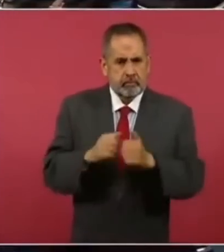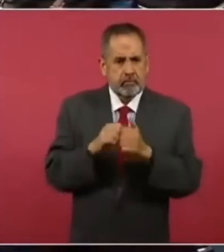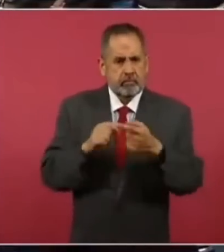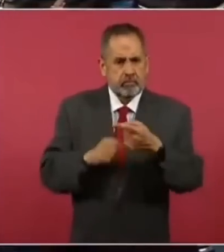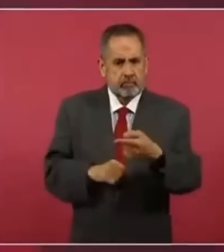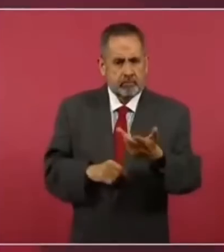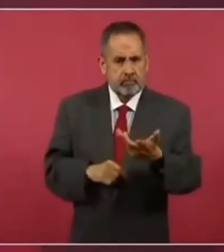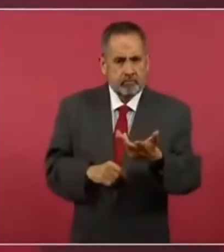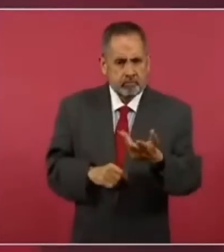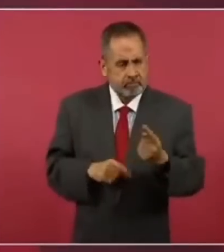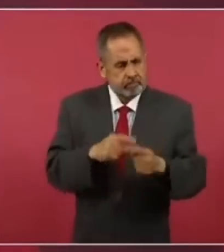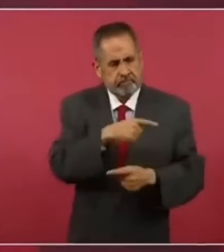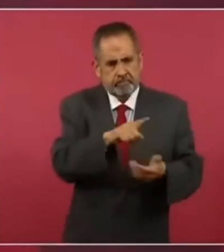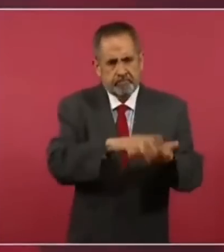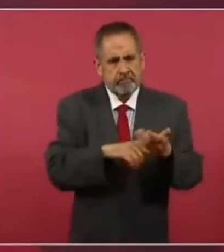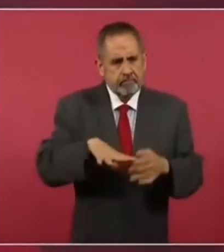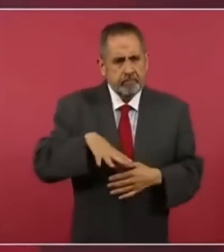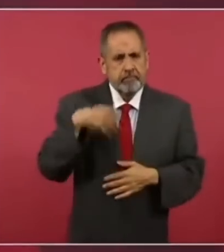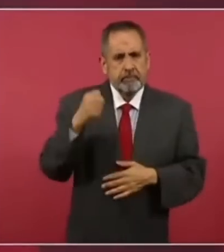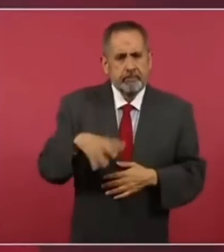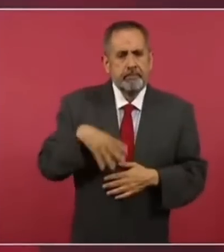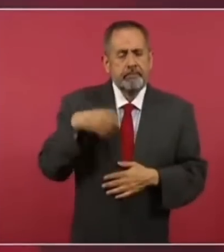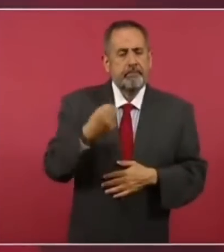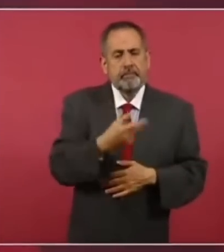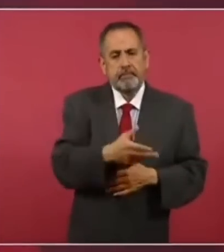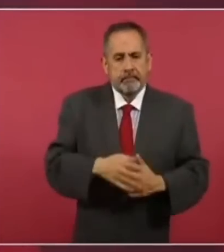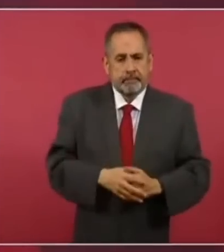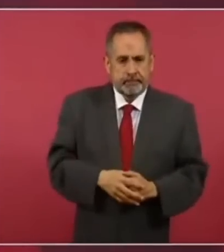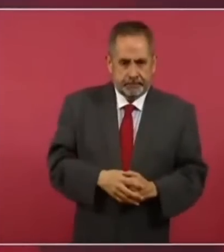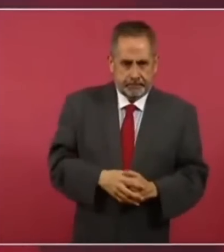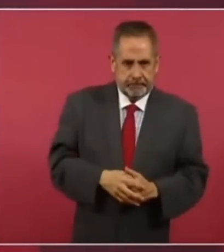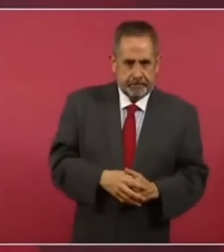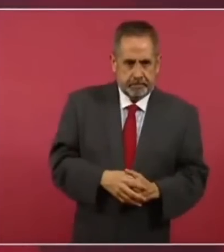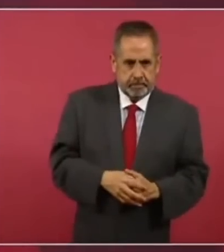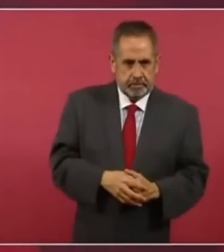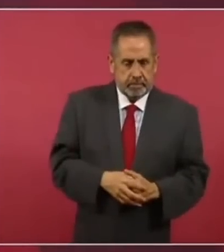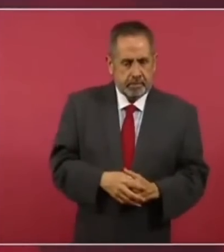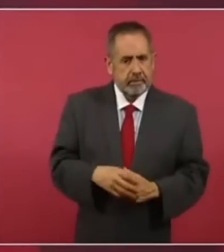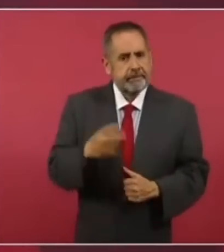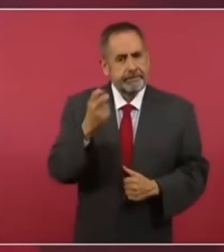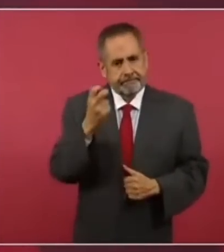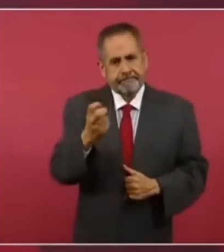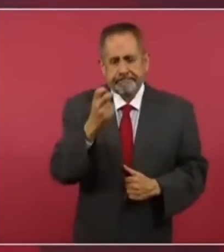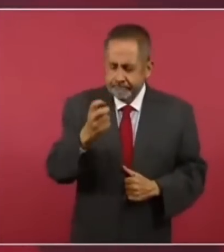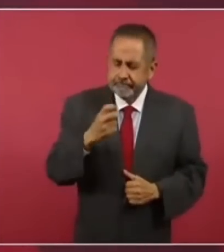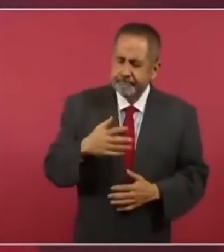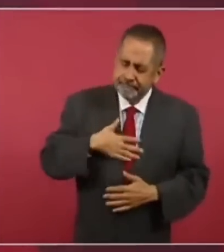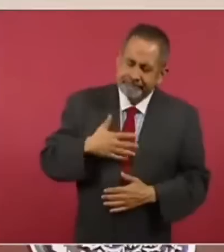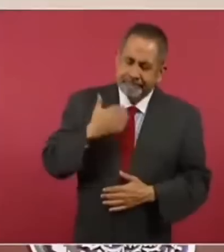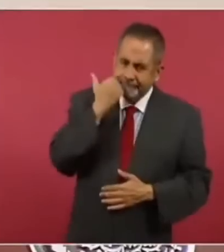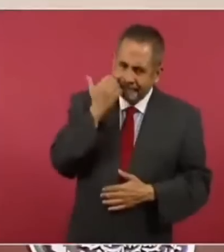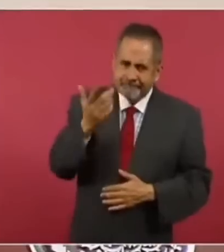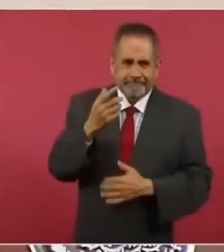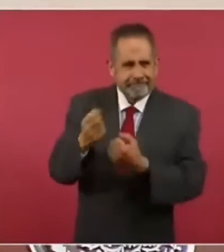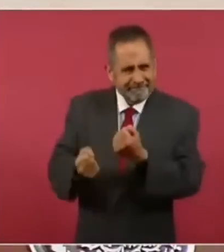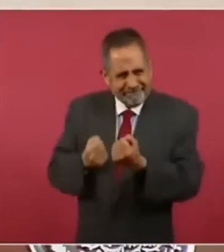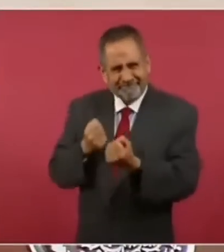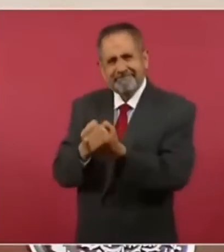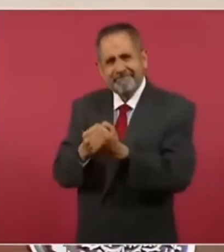estos abusos. Por eso es que queremos